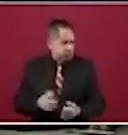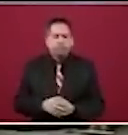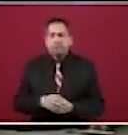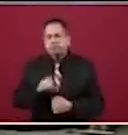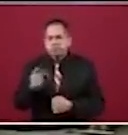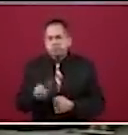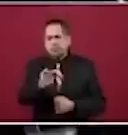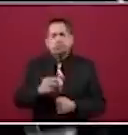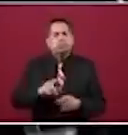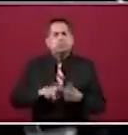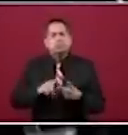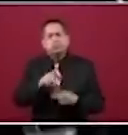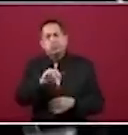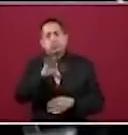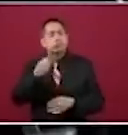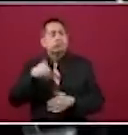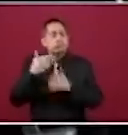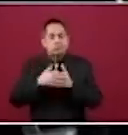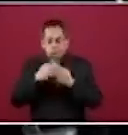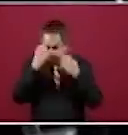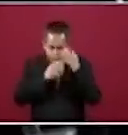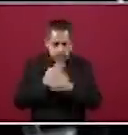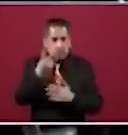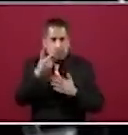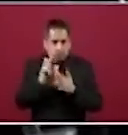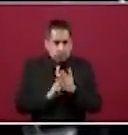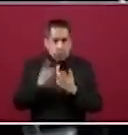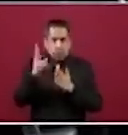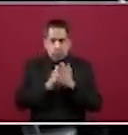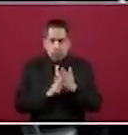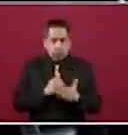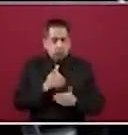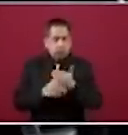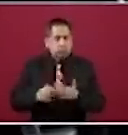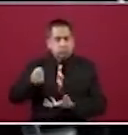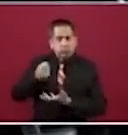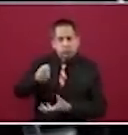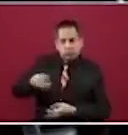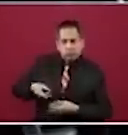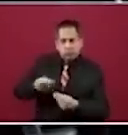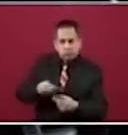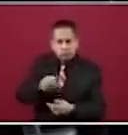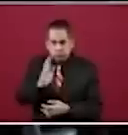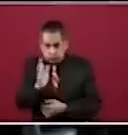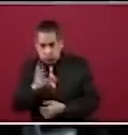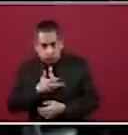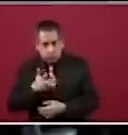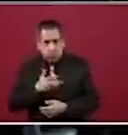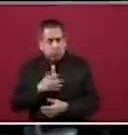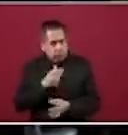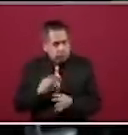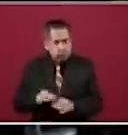nos había dicho que iba a hacer una evaluación bimestral de los avances del presupuesto, preguntarle si ya lo hizo y